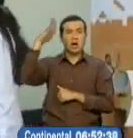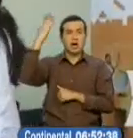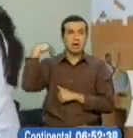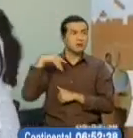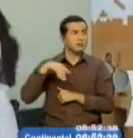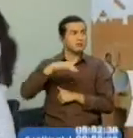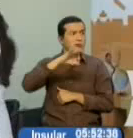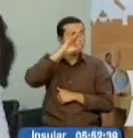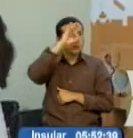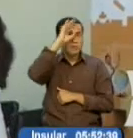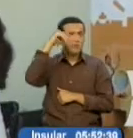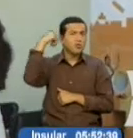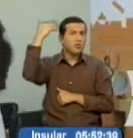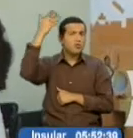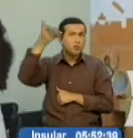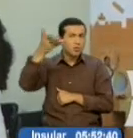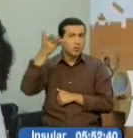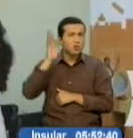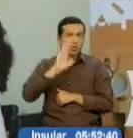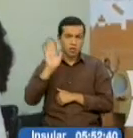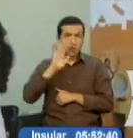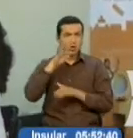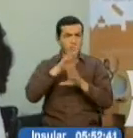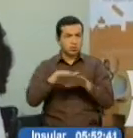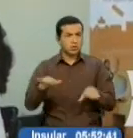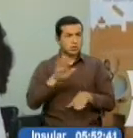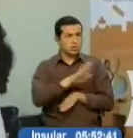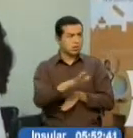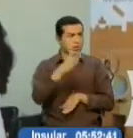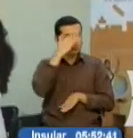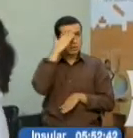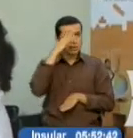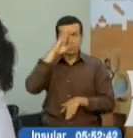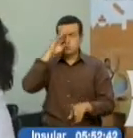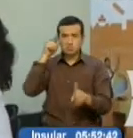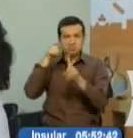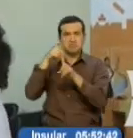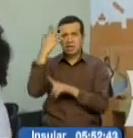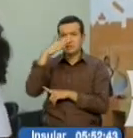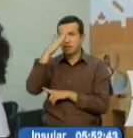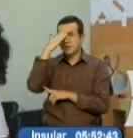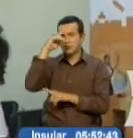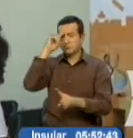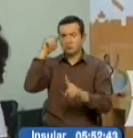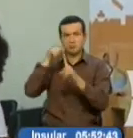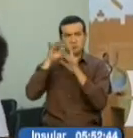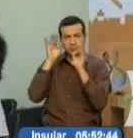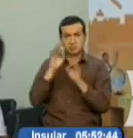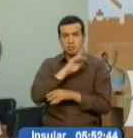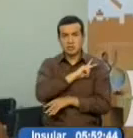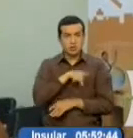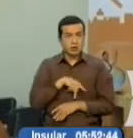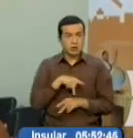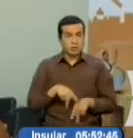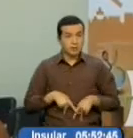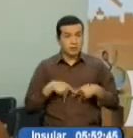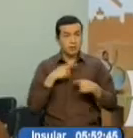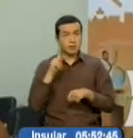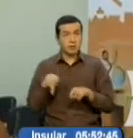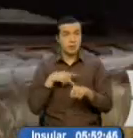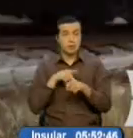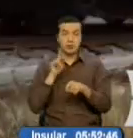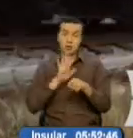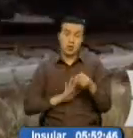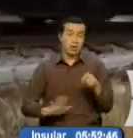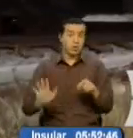qué queríamos hacer a futuro. Yo creo que ahora nuestros estudiantes ya salen con una visión firme en lo que quieren hacer para su vida personal, profesional y obviamente para el